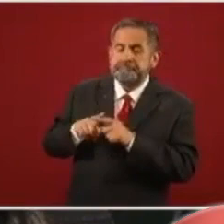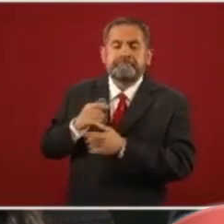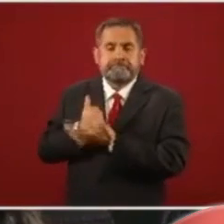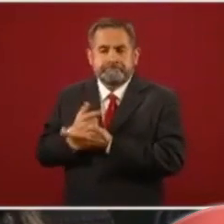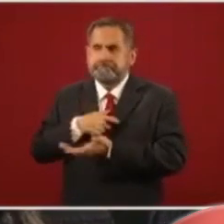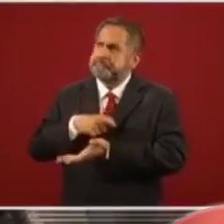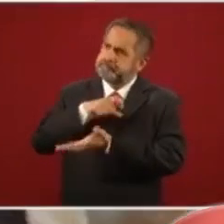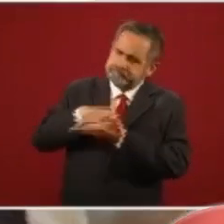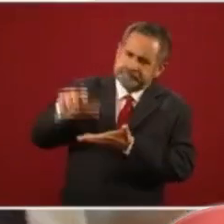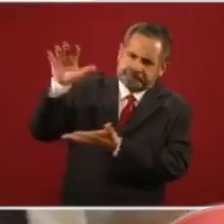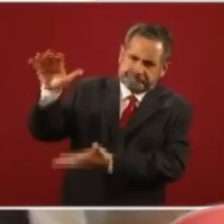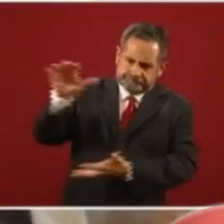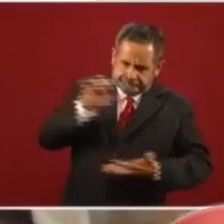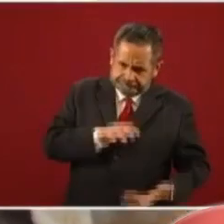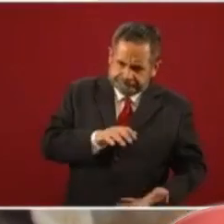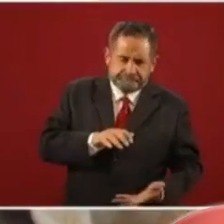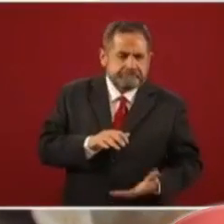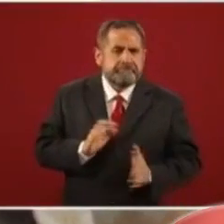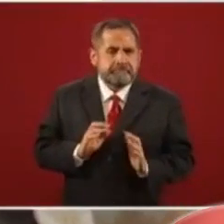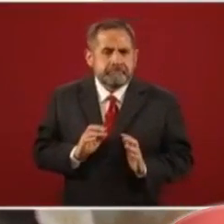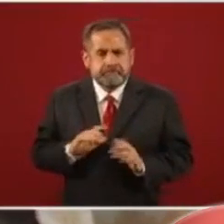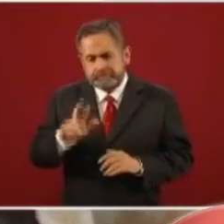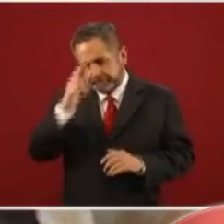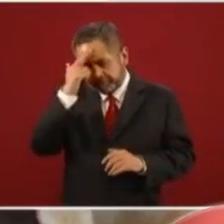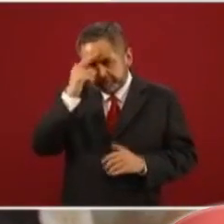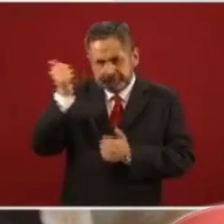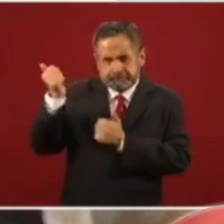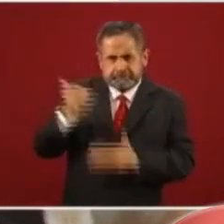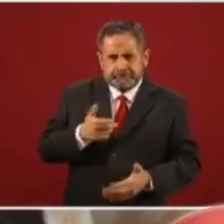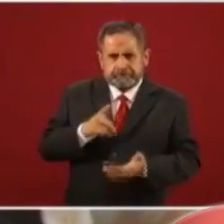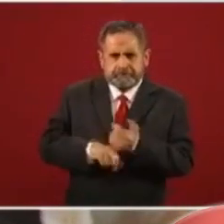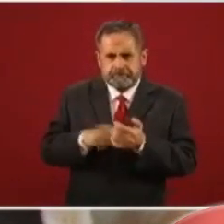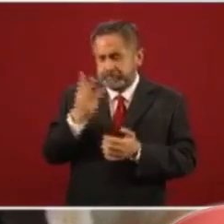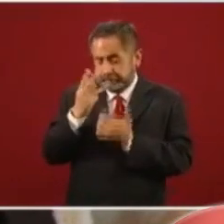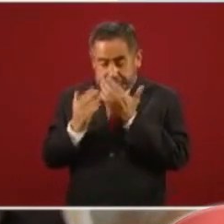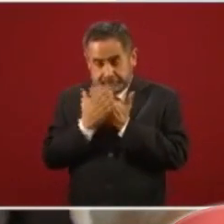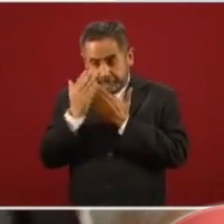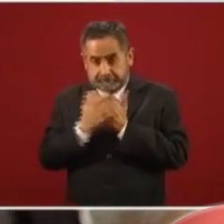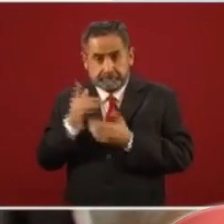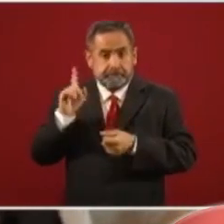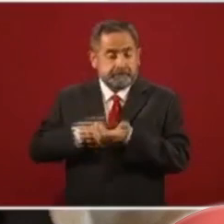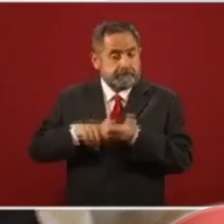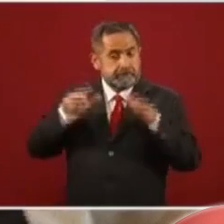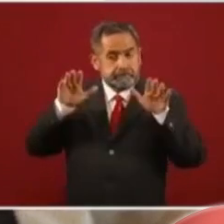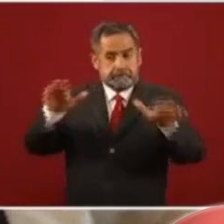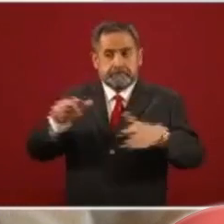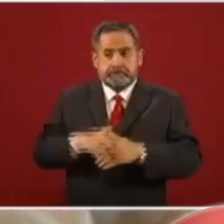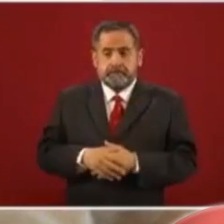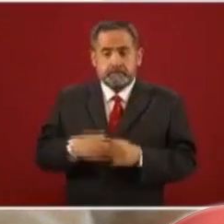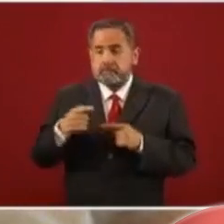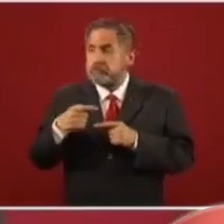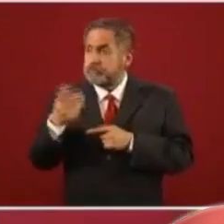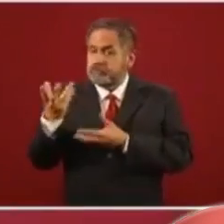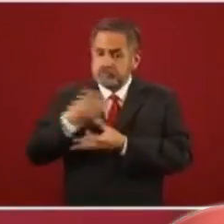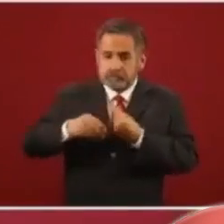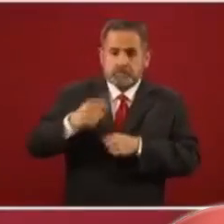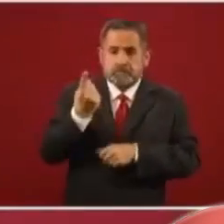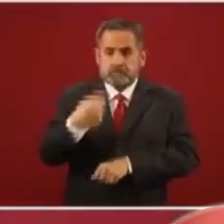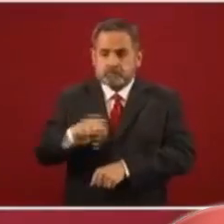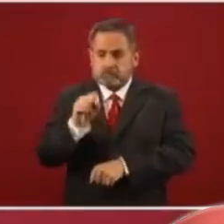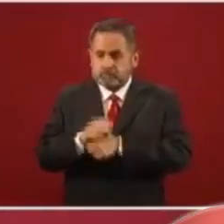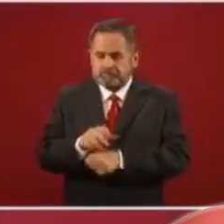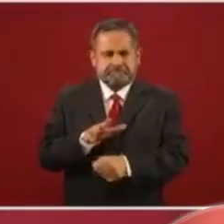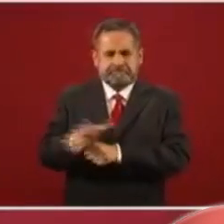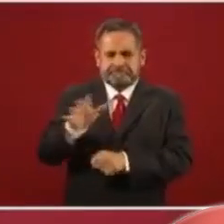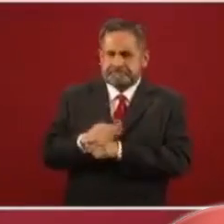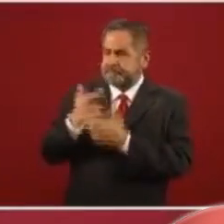lo compramos. Recordarán que lo recibimos ahí a las 3 de la mañana en el aeropuerto y en una semana teníamos el medicamento